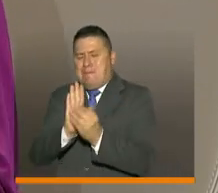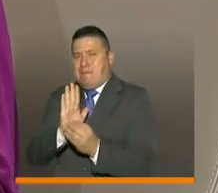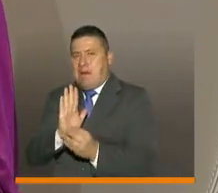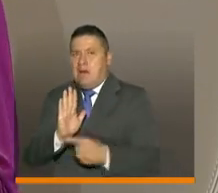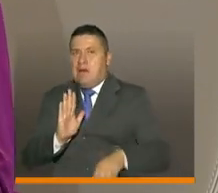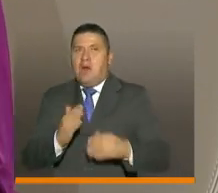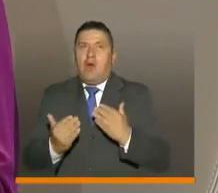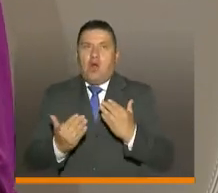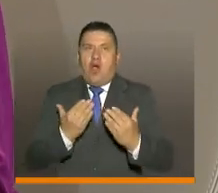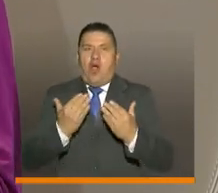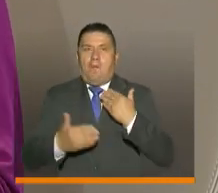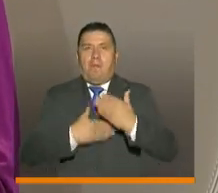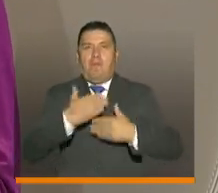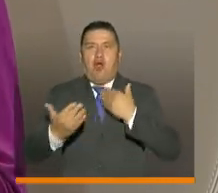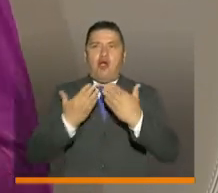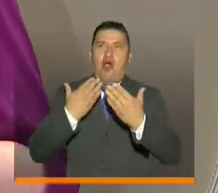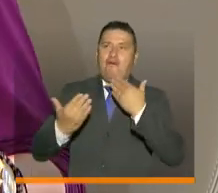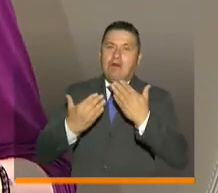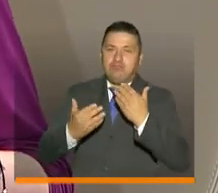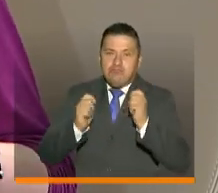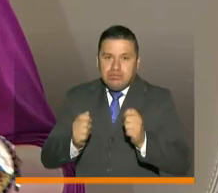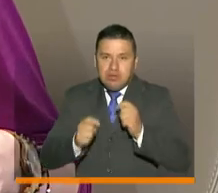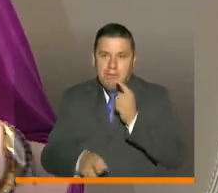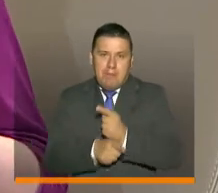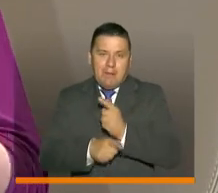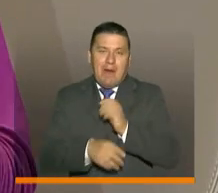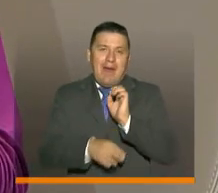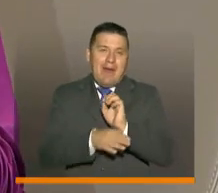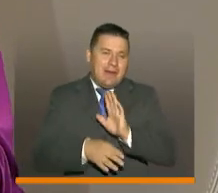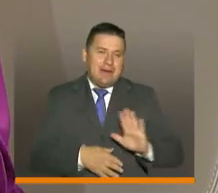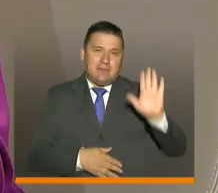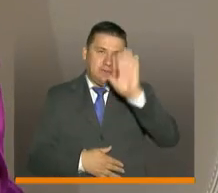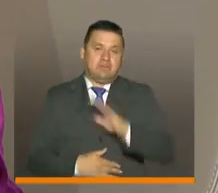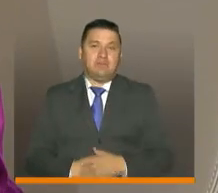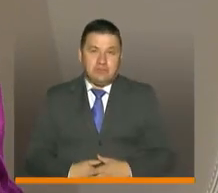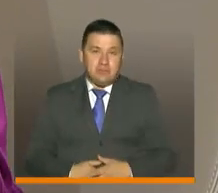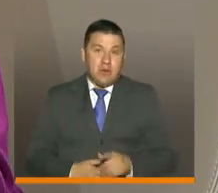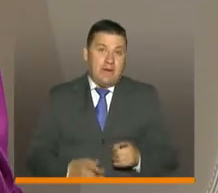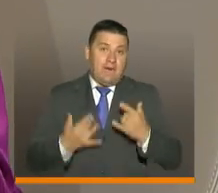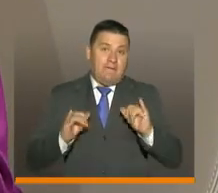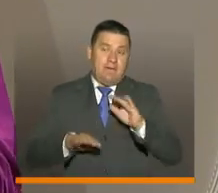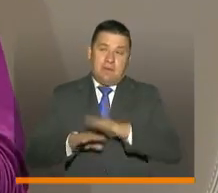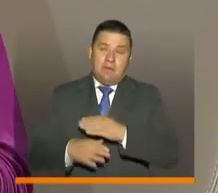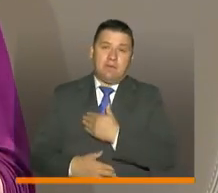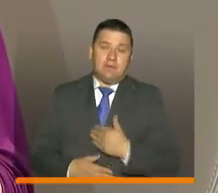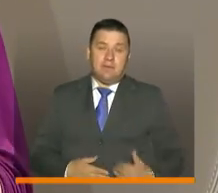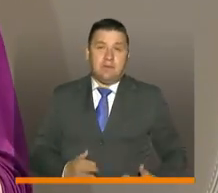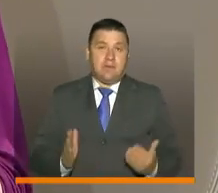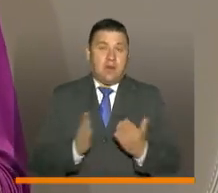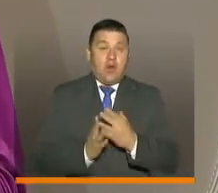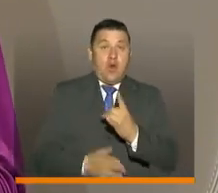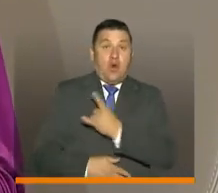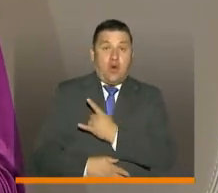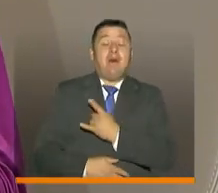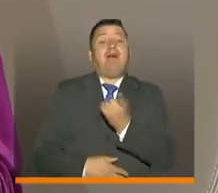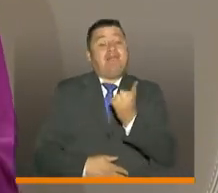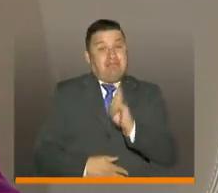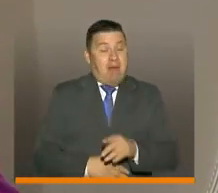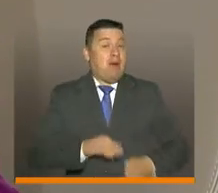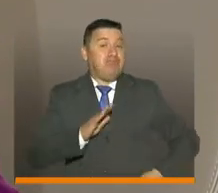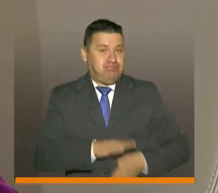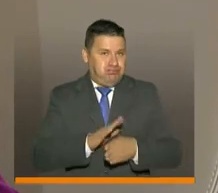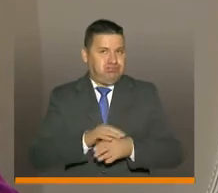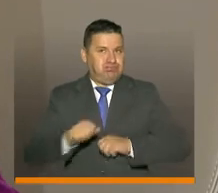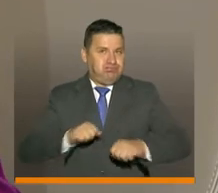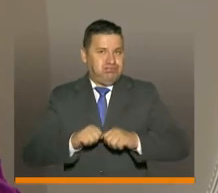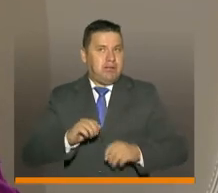la confianza, tomar decisiones acertadas y oportunas con cada entidad territorial. Y para ir terminando, presidente, en educación superior también hemos continuado